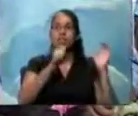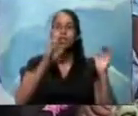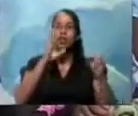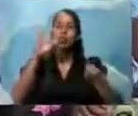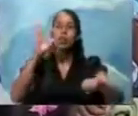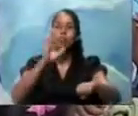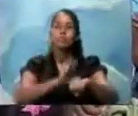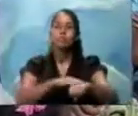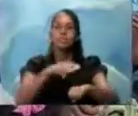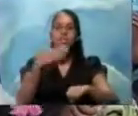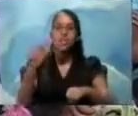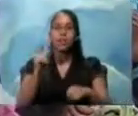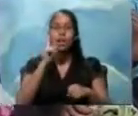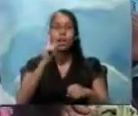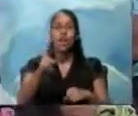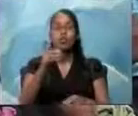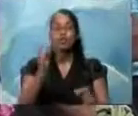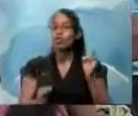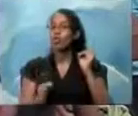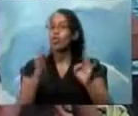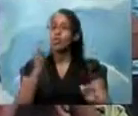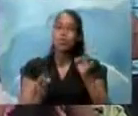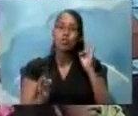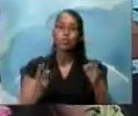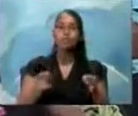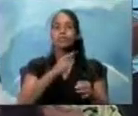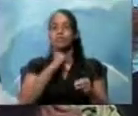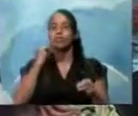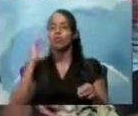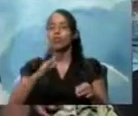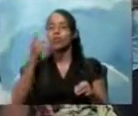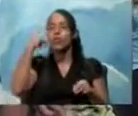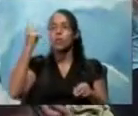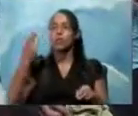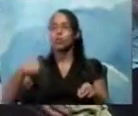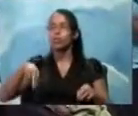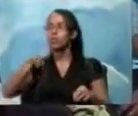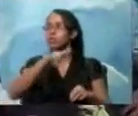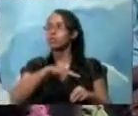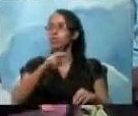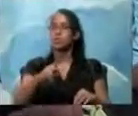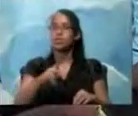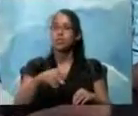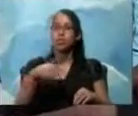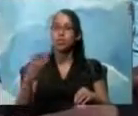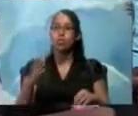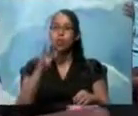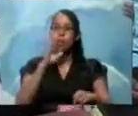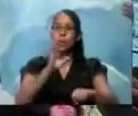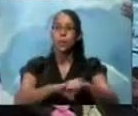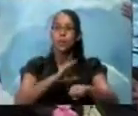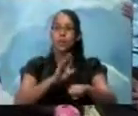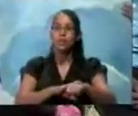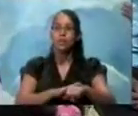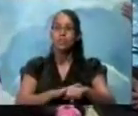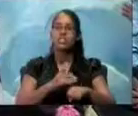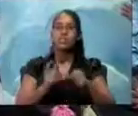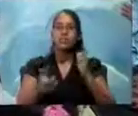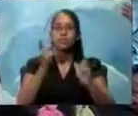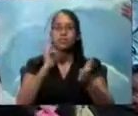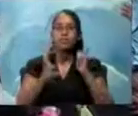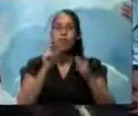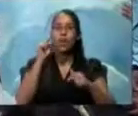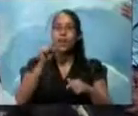cumpliera que un justo muriera por nosotros los Amén. Pecadores. Y aunque